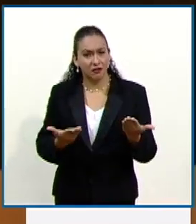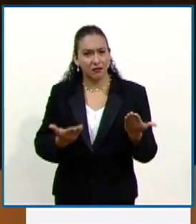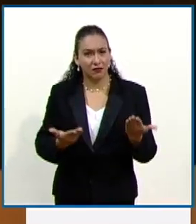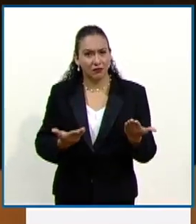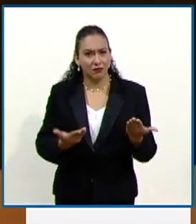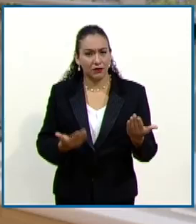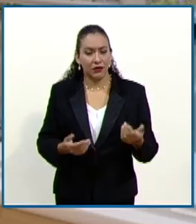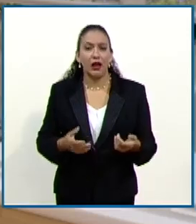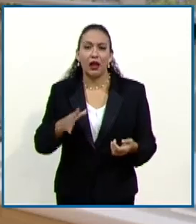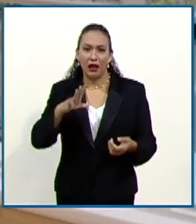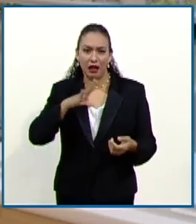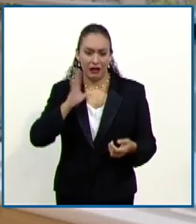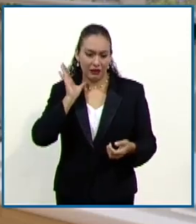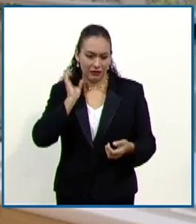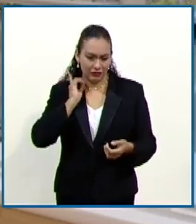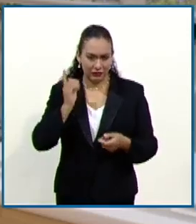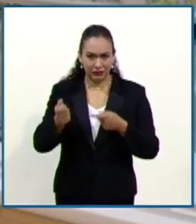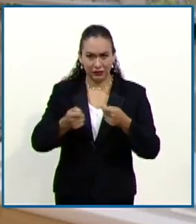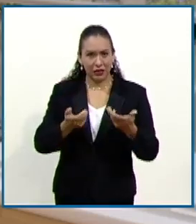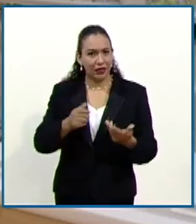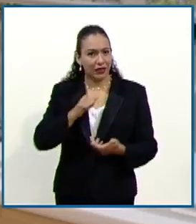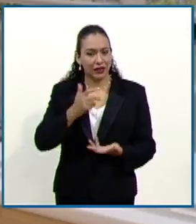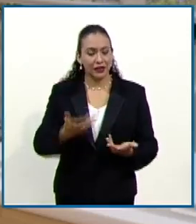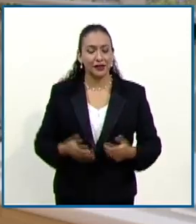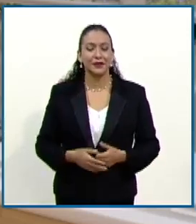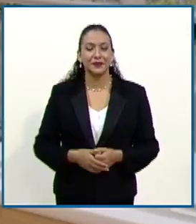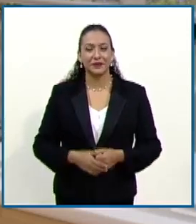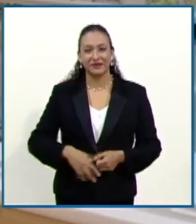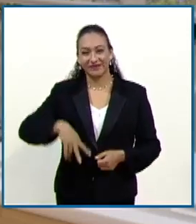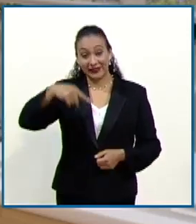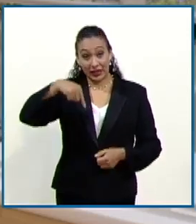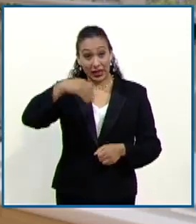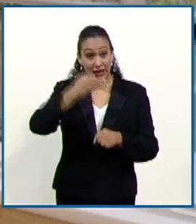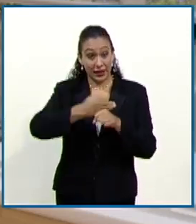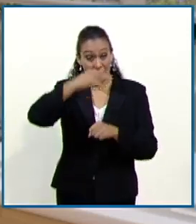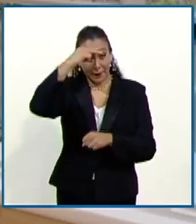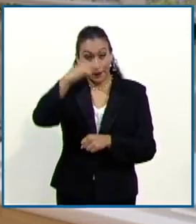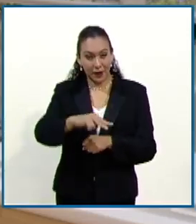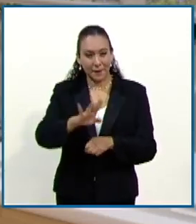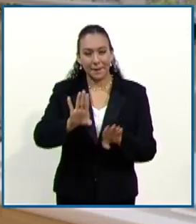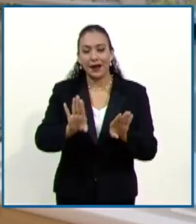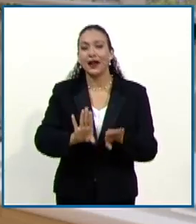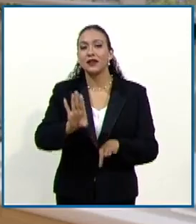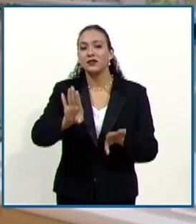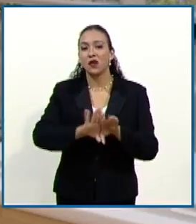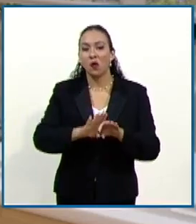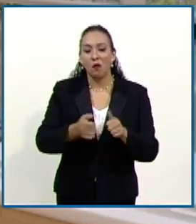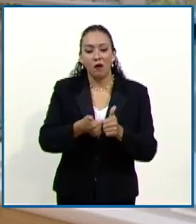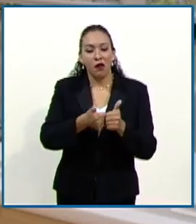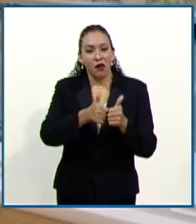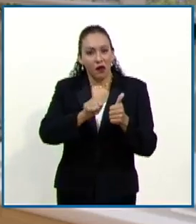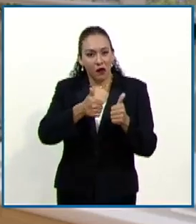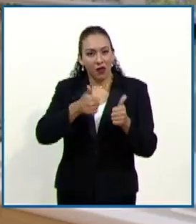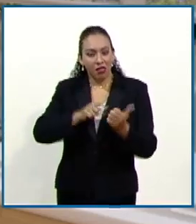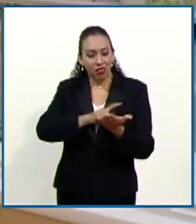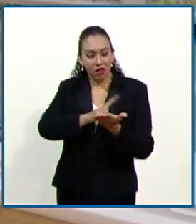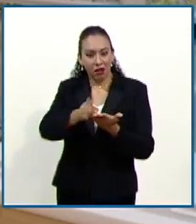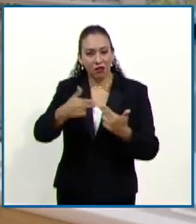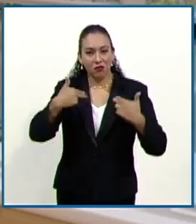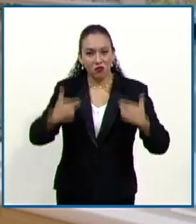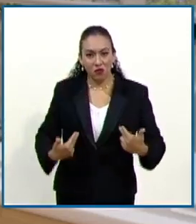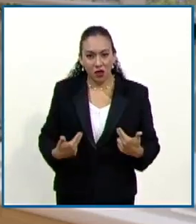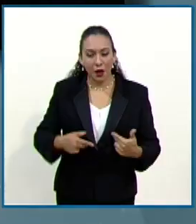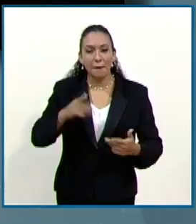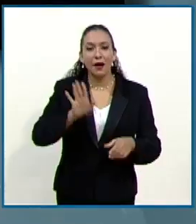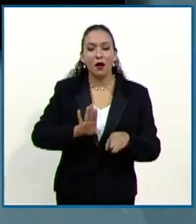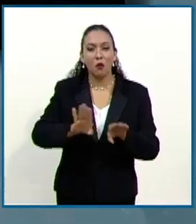Legislativa. Y México está ante un posible retroceso de 40 años en el desarrollo político de aprobarse